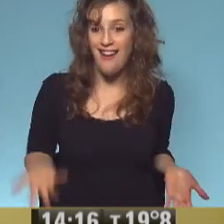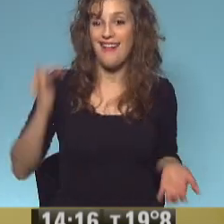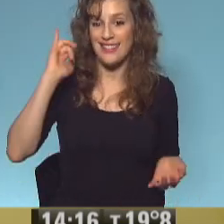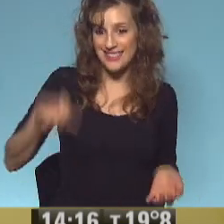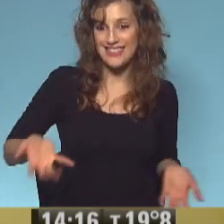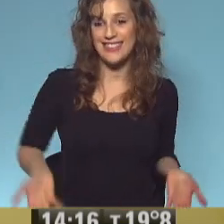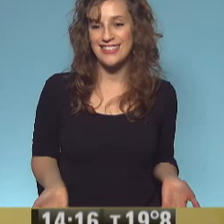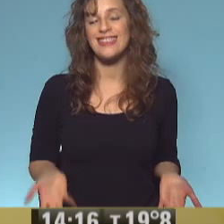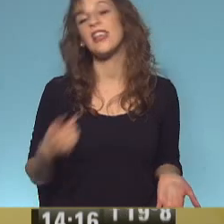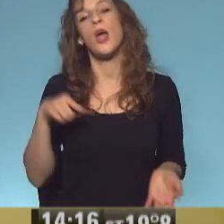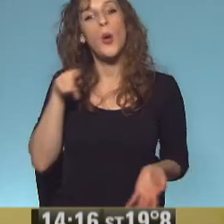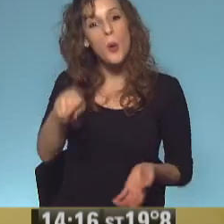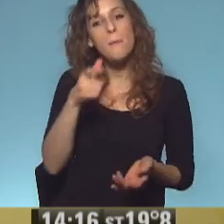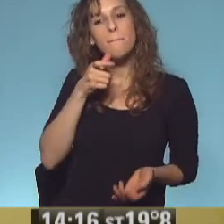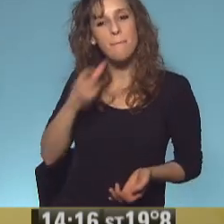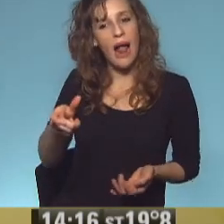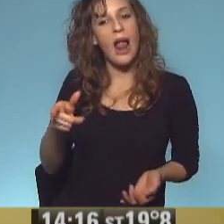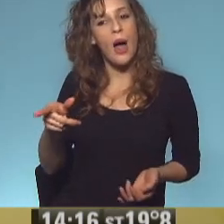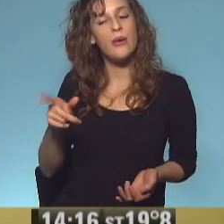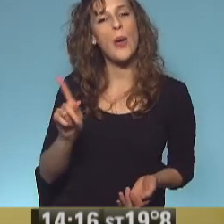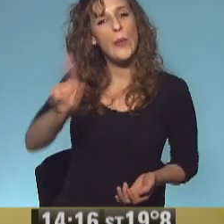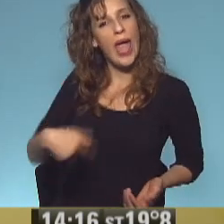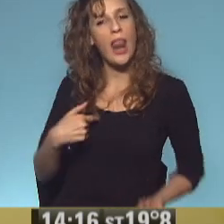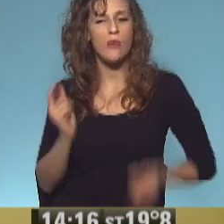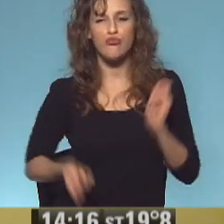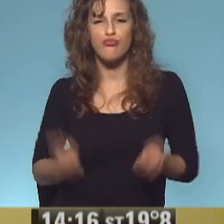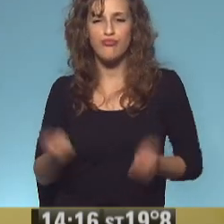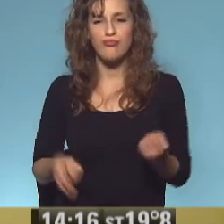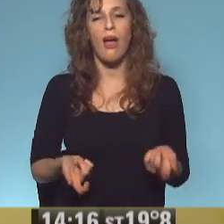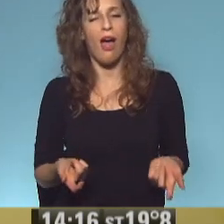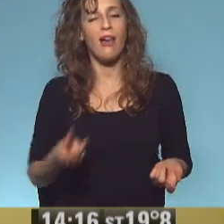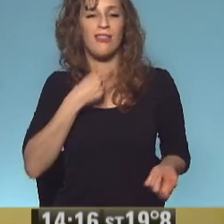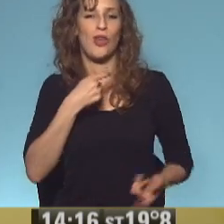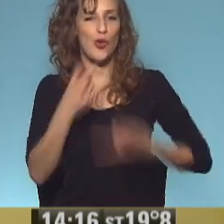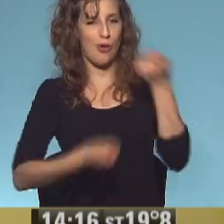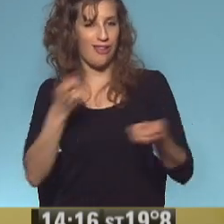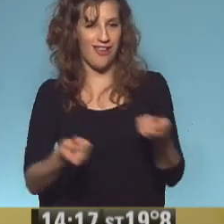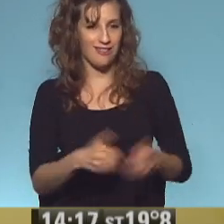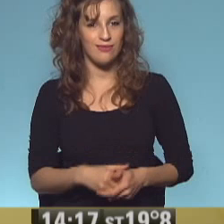¿Cuánto ritmo tiene tu palabra, batería? Me dieron ganas de bailar.